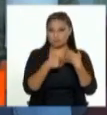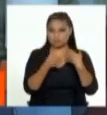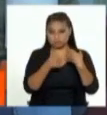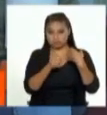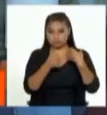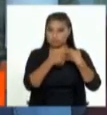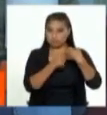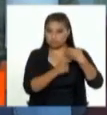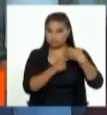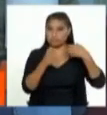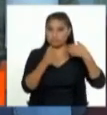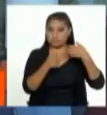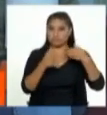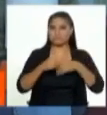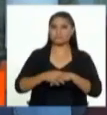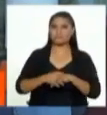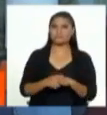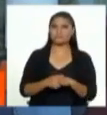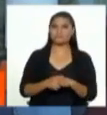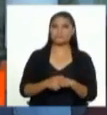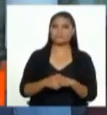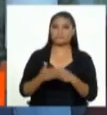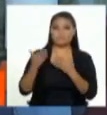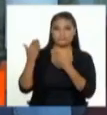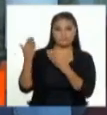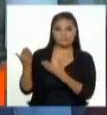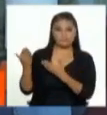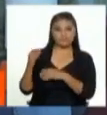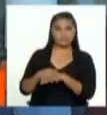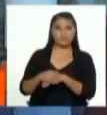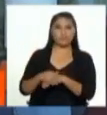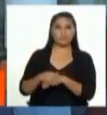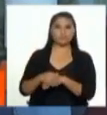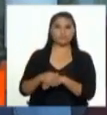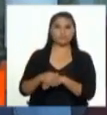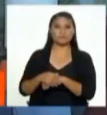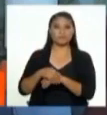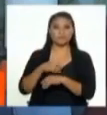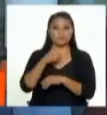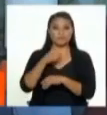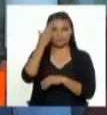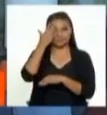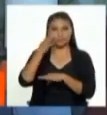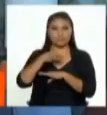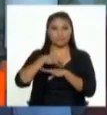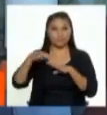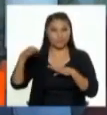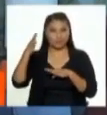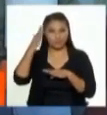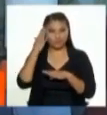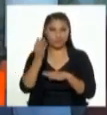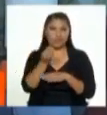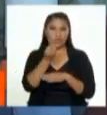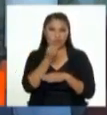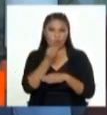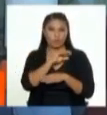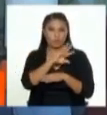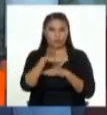alto en azúcar, en este caso. Estamos con la nutricionista Mayra Garay, que nos va a informar o